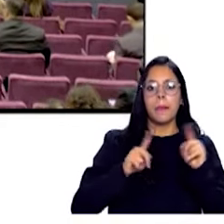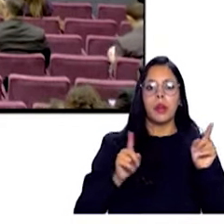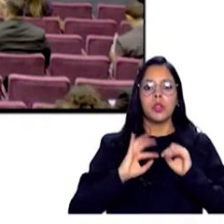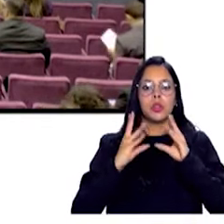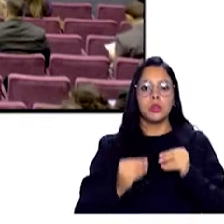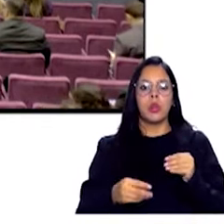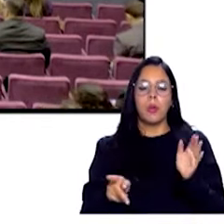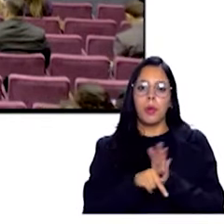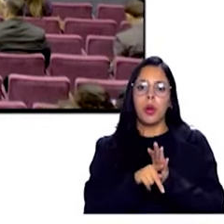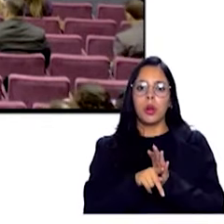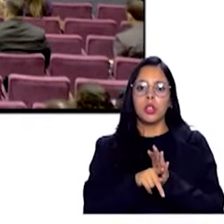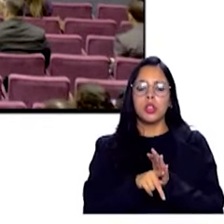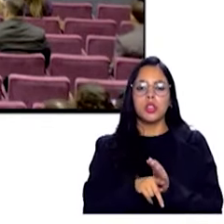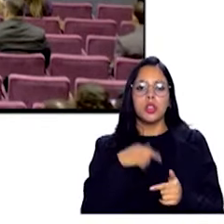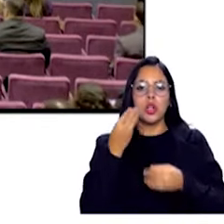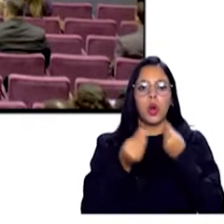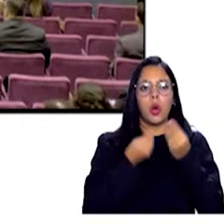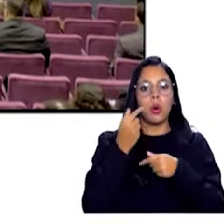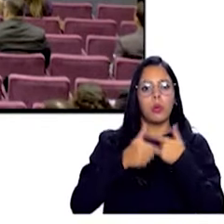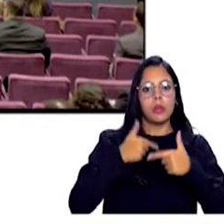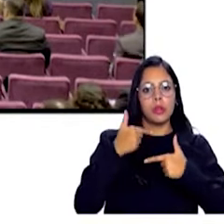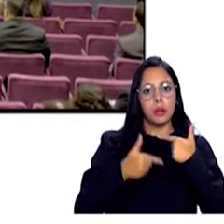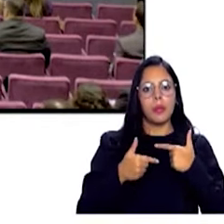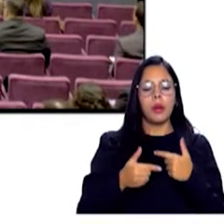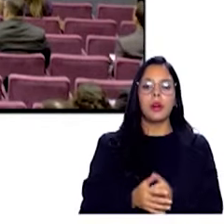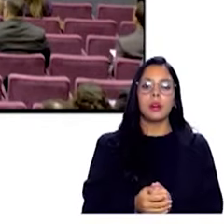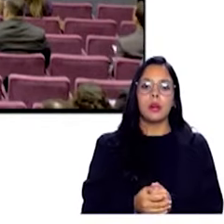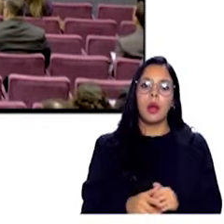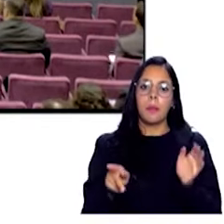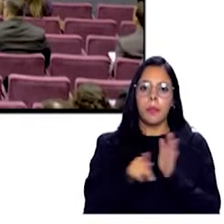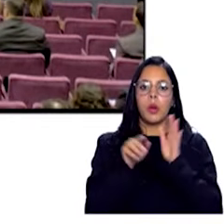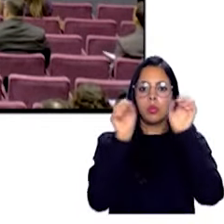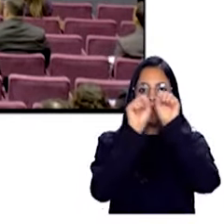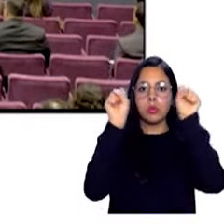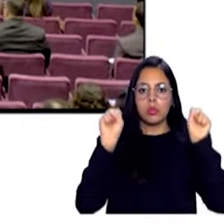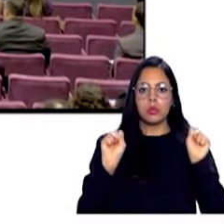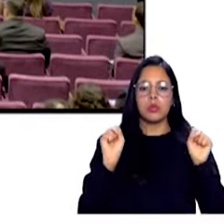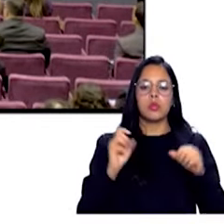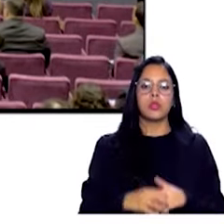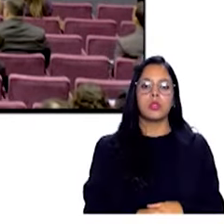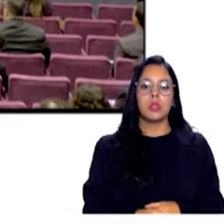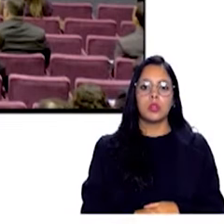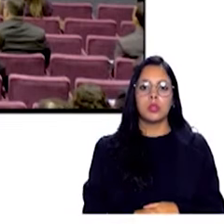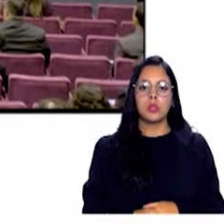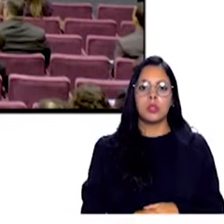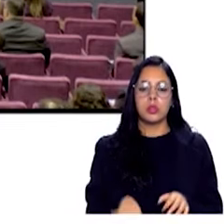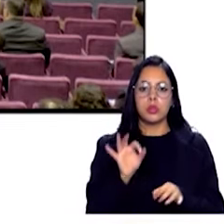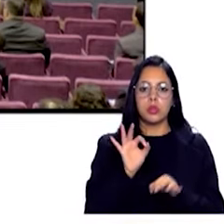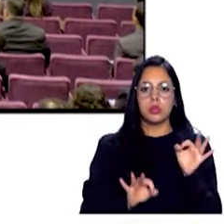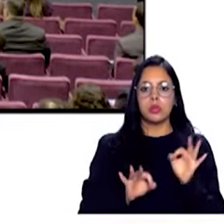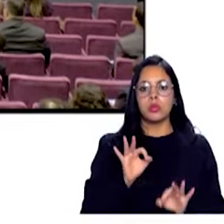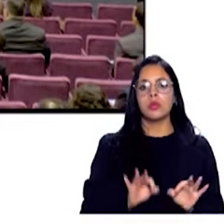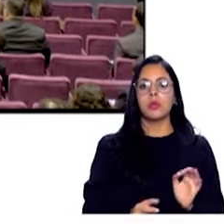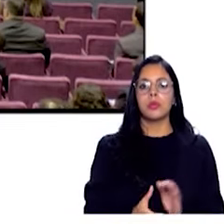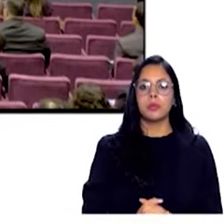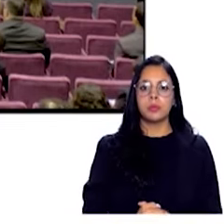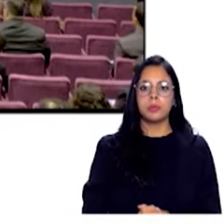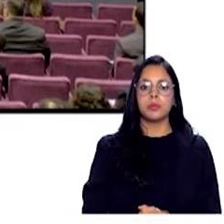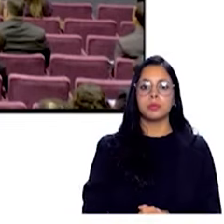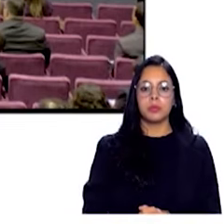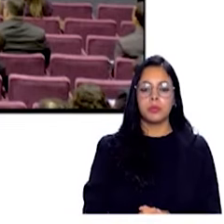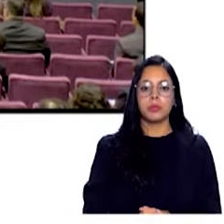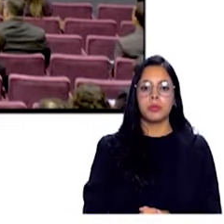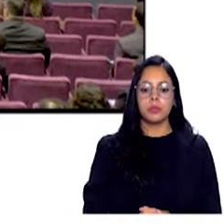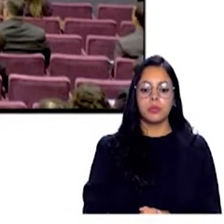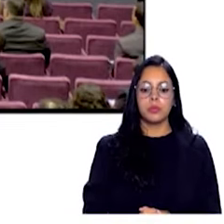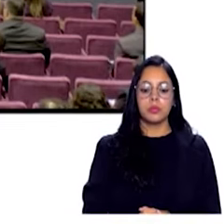propio un sistema de eh justicia entre Los dos organismos no se